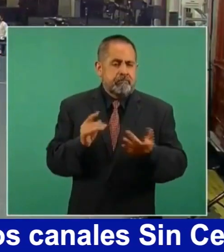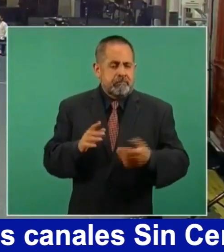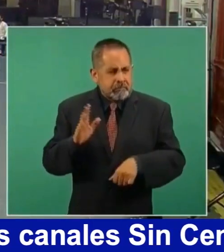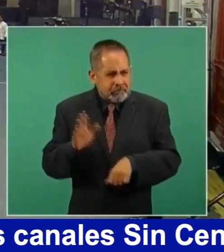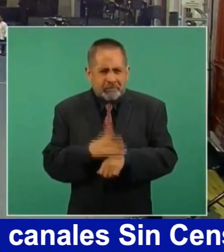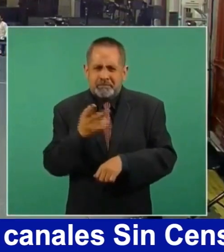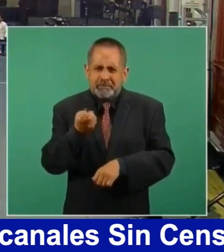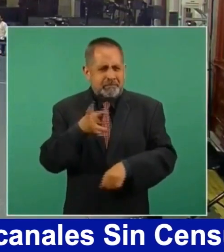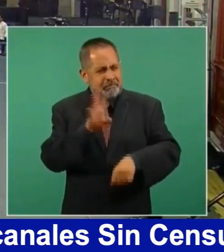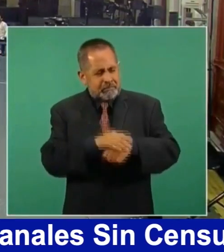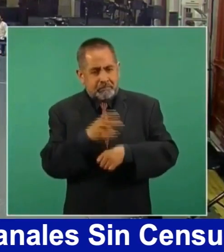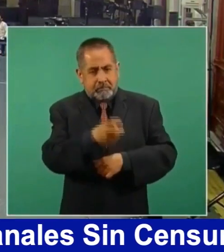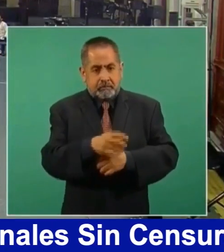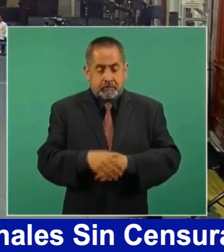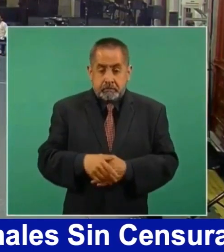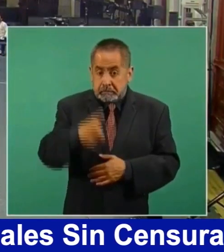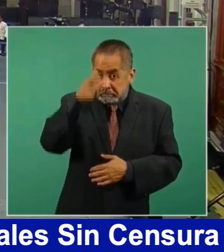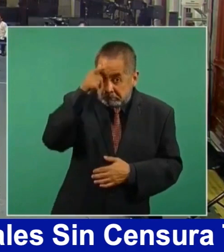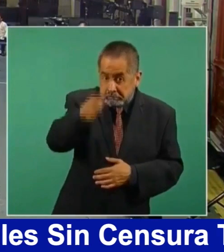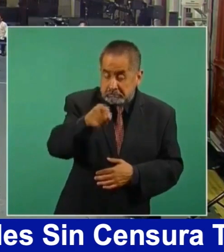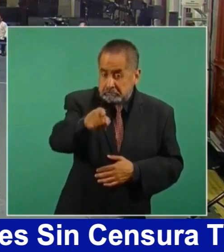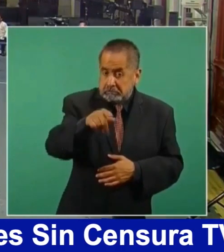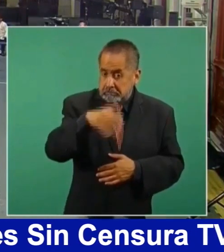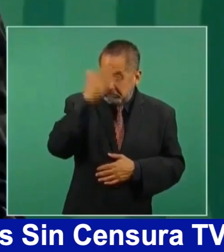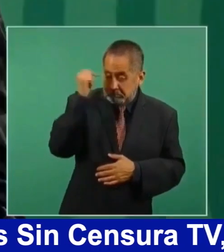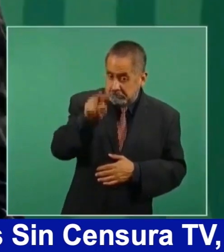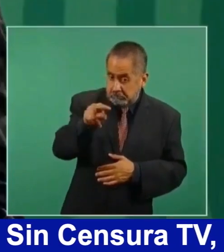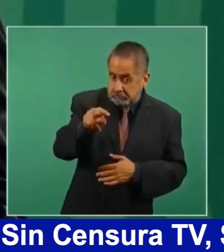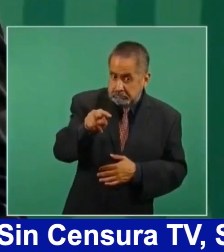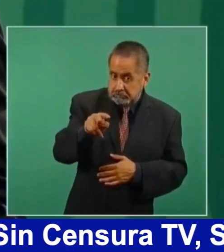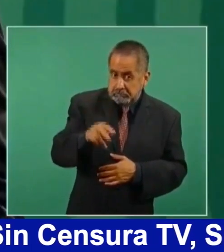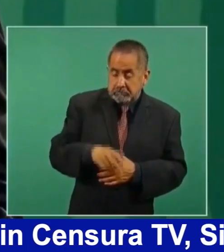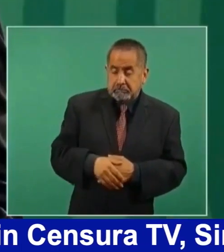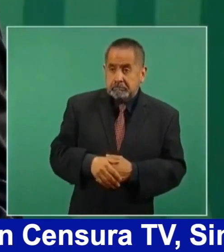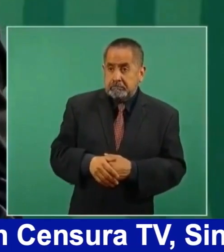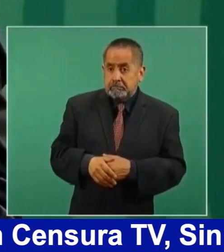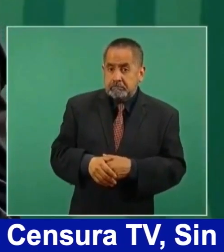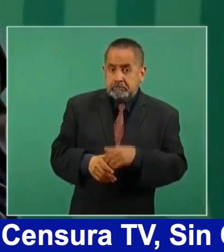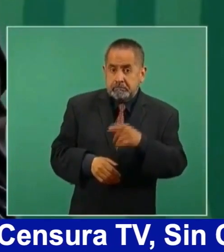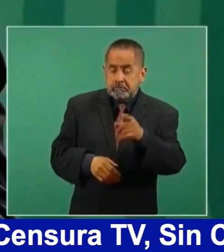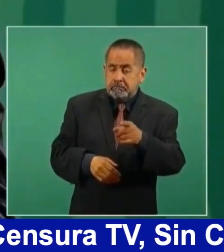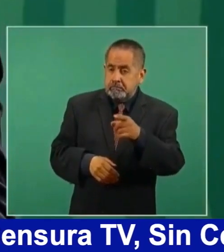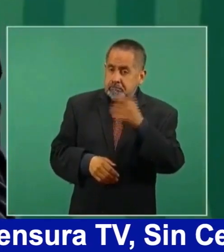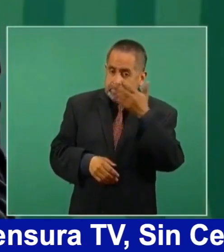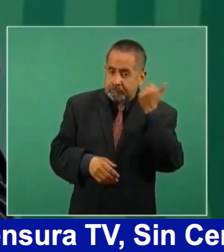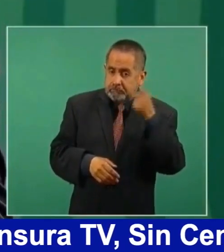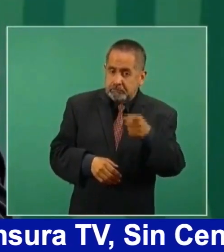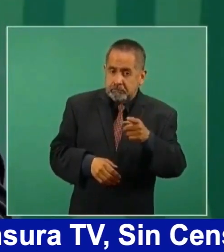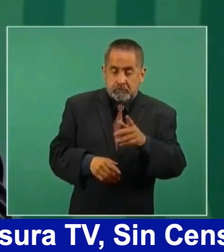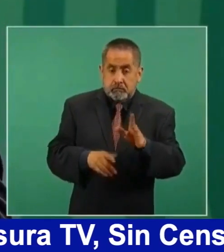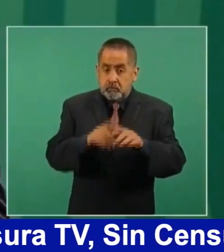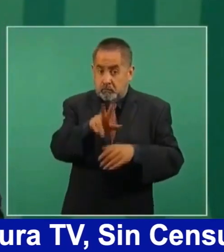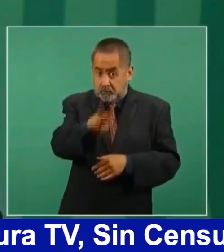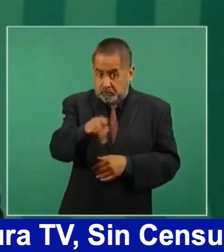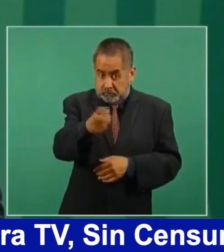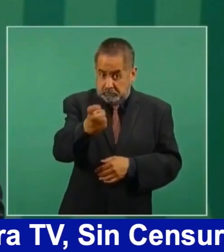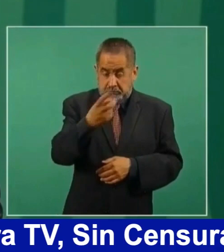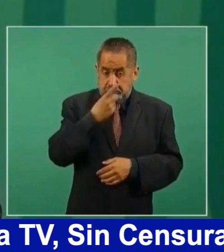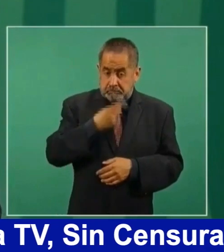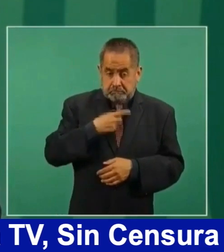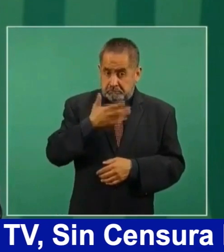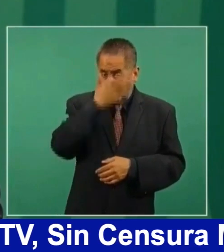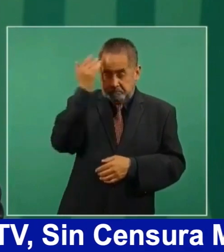se permite? Eso no lo sabía yo. ¿Por qué no se jubila? Porque esa era la justificación. No lo conocí, no sabía yo de